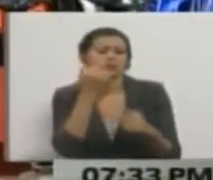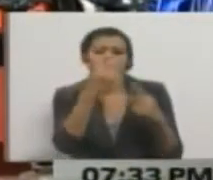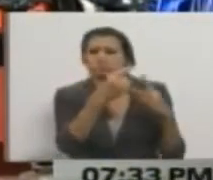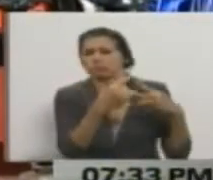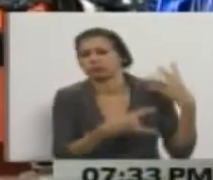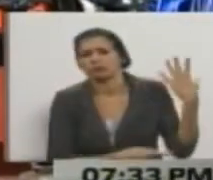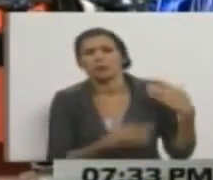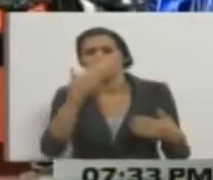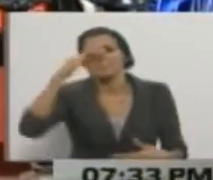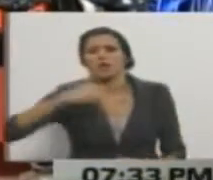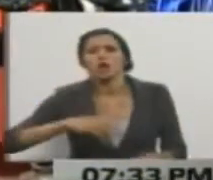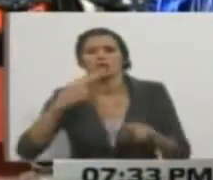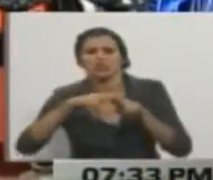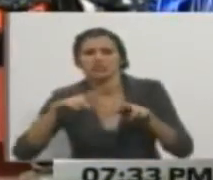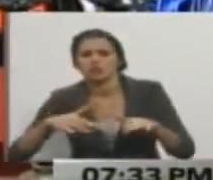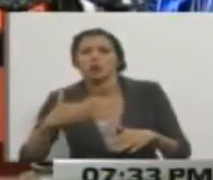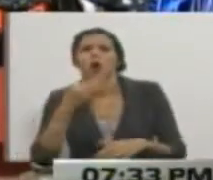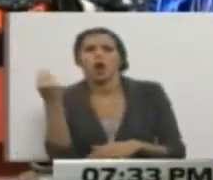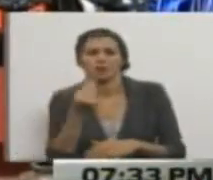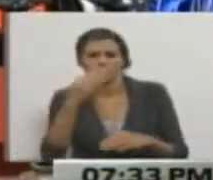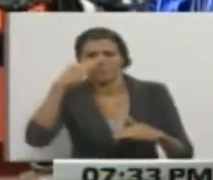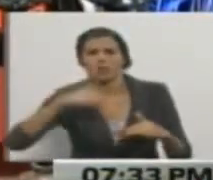edad, que aparecieron firmando.